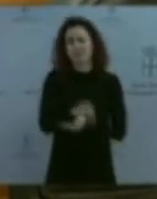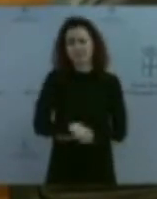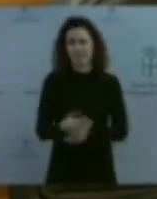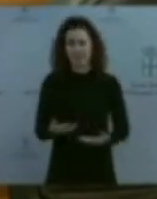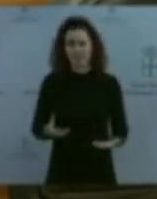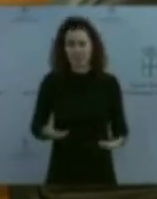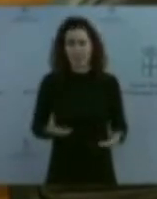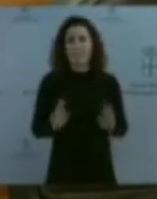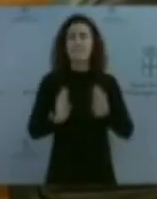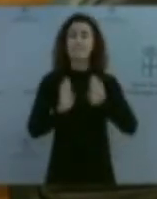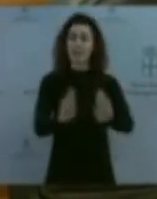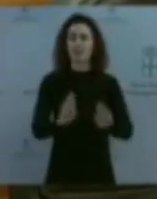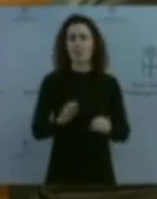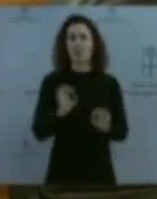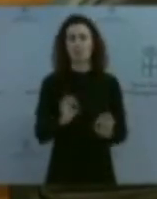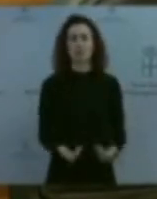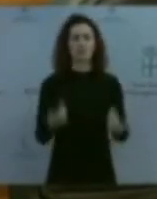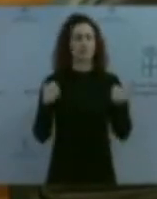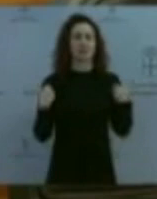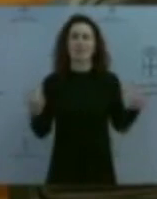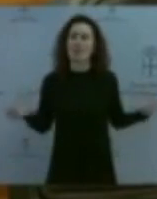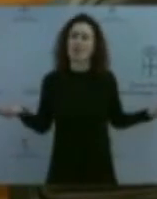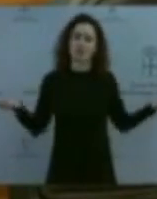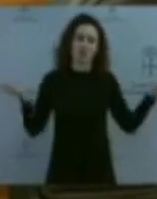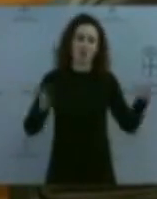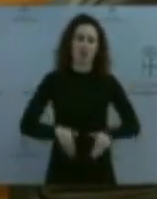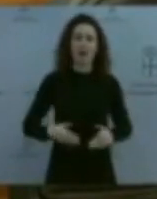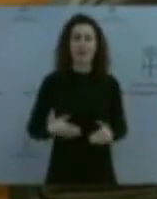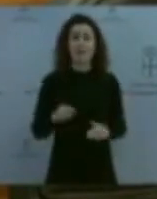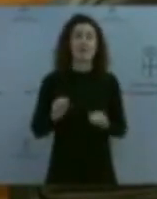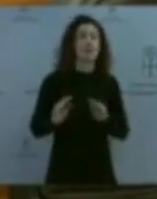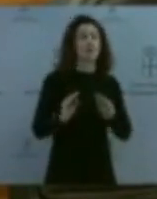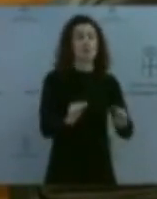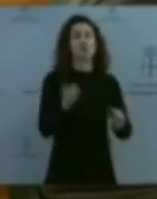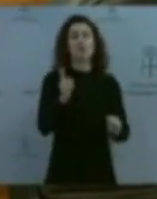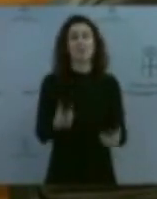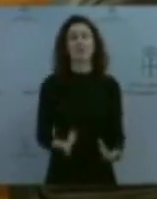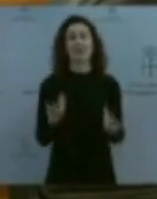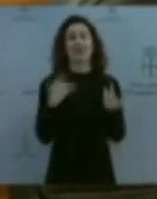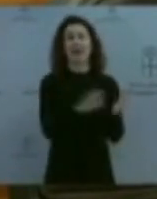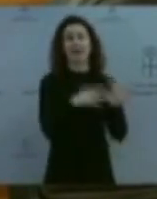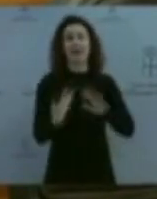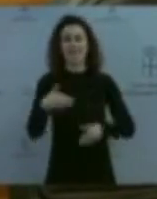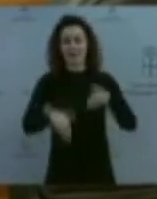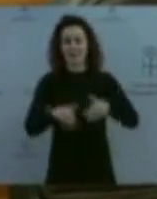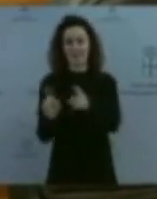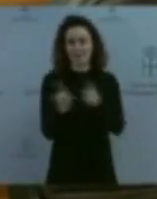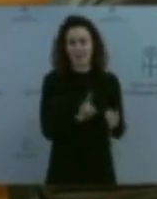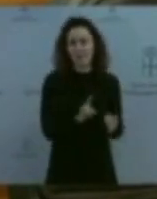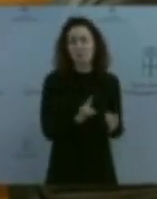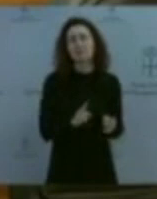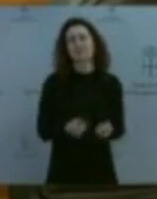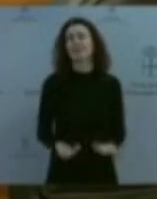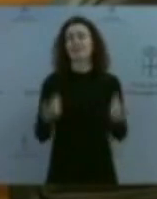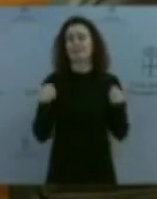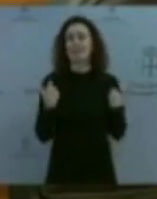de quienes solo aspiran a convertir el sufrimiento en votos, se puede incurrir también en otra irresponsabilidad, la de no señalar de